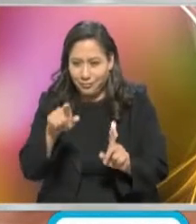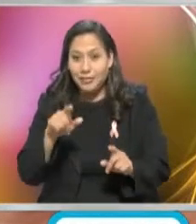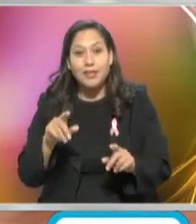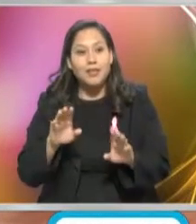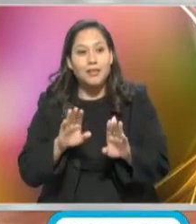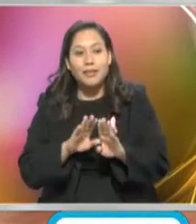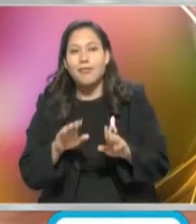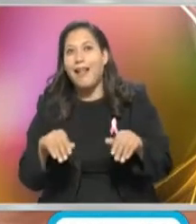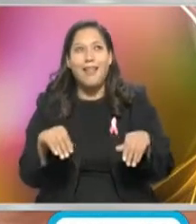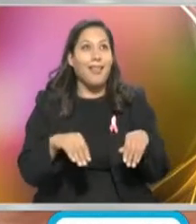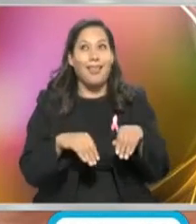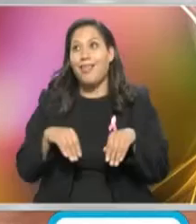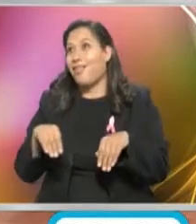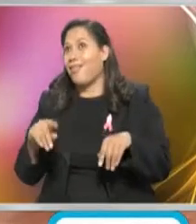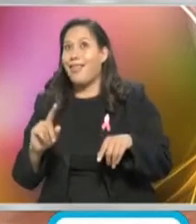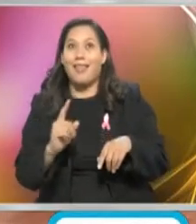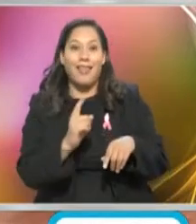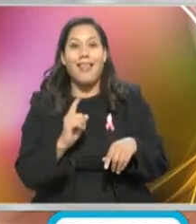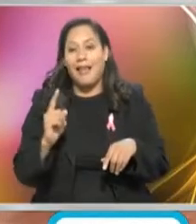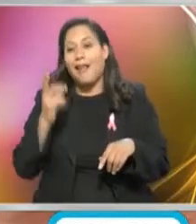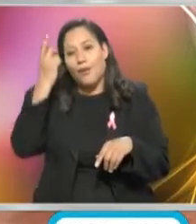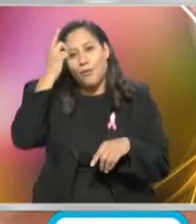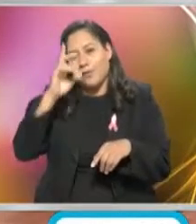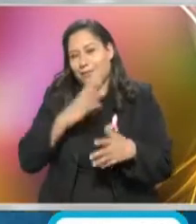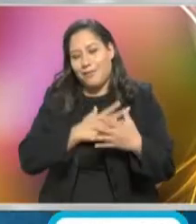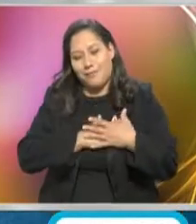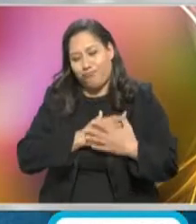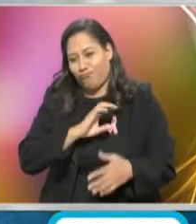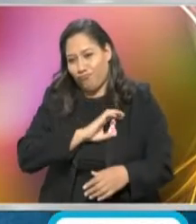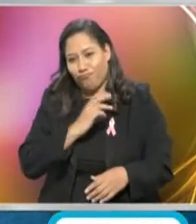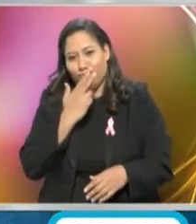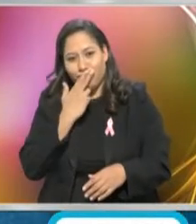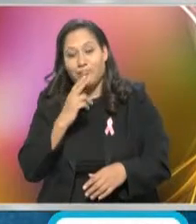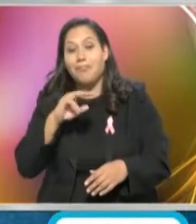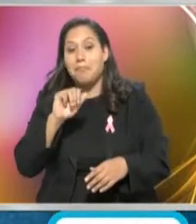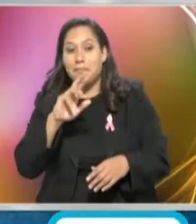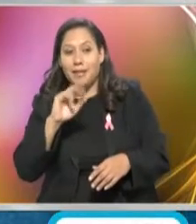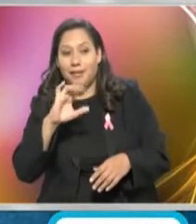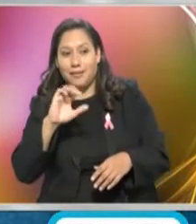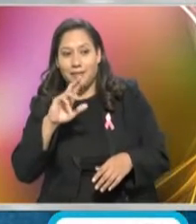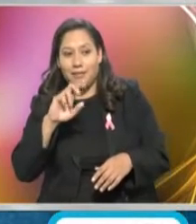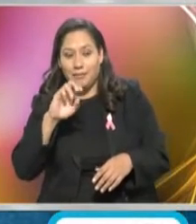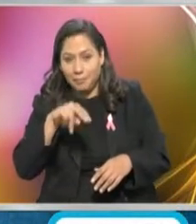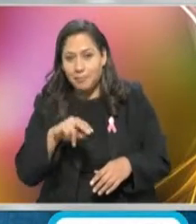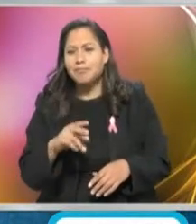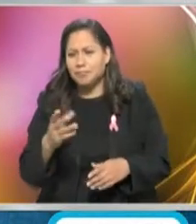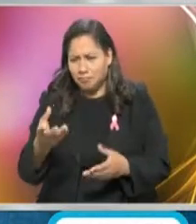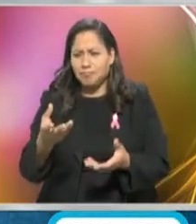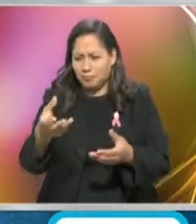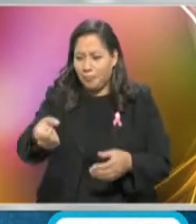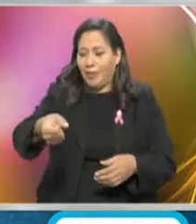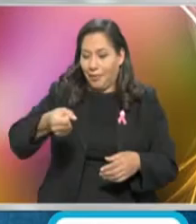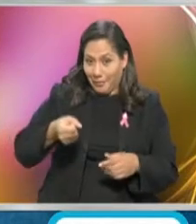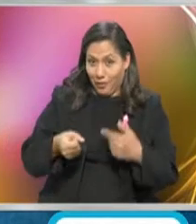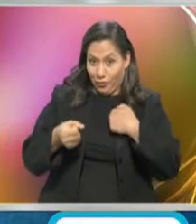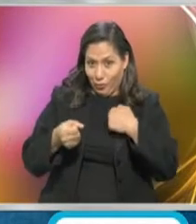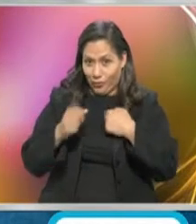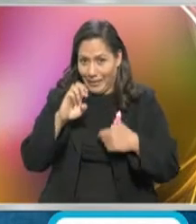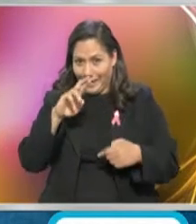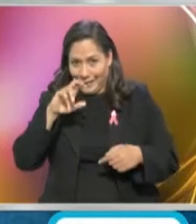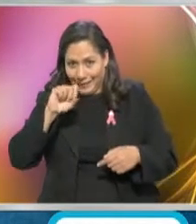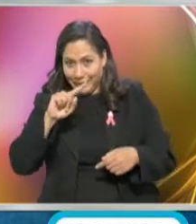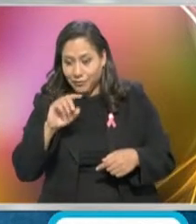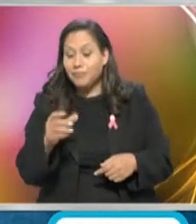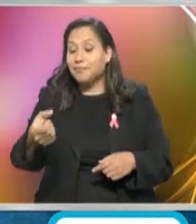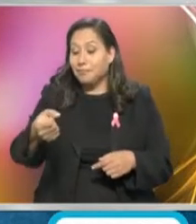Pomeranian simpatiquísimo que su dueña lo adora, su dueña Mari Carmen lo quiere muchísimo y bueno, se lo dejó a Ernesto como su